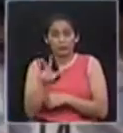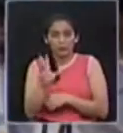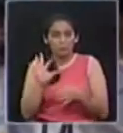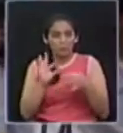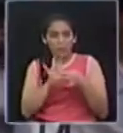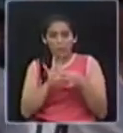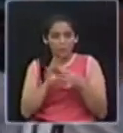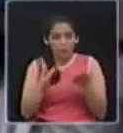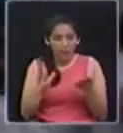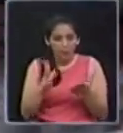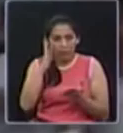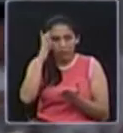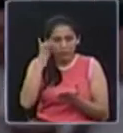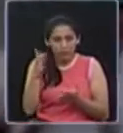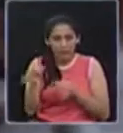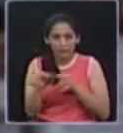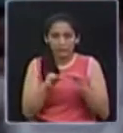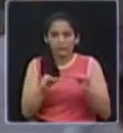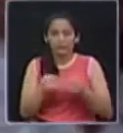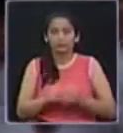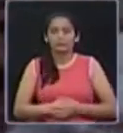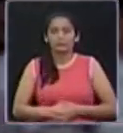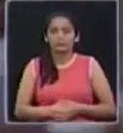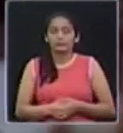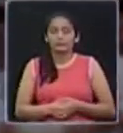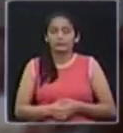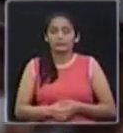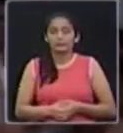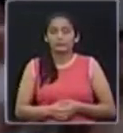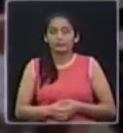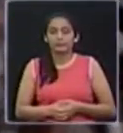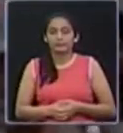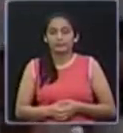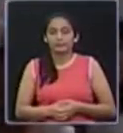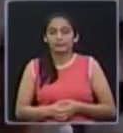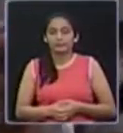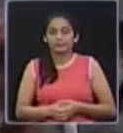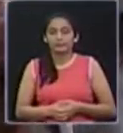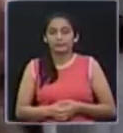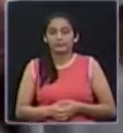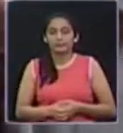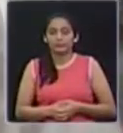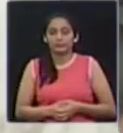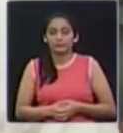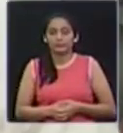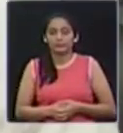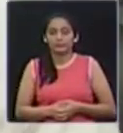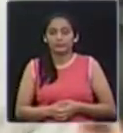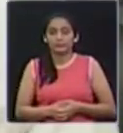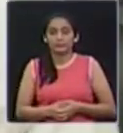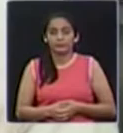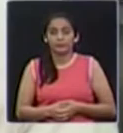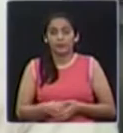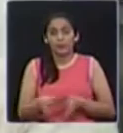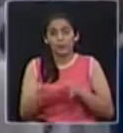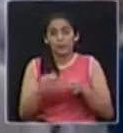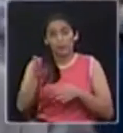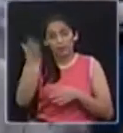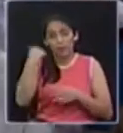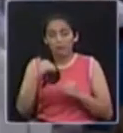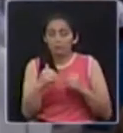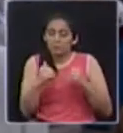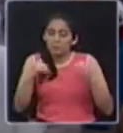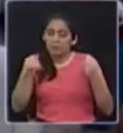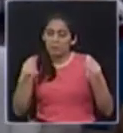de Guillermo Lasso de Creo Suma. Nebot hizo referencia al distanciamiento marcado por Lasso. En esa línea reiteró que su apoyo a